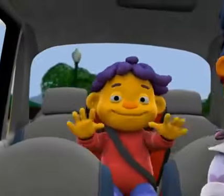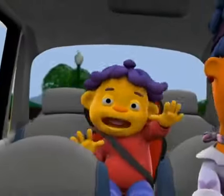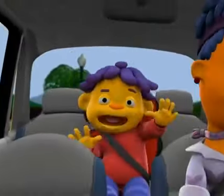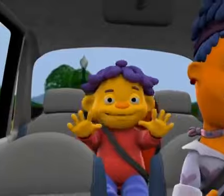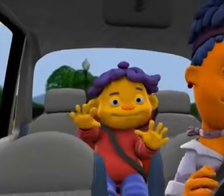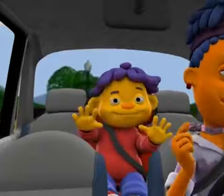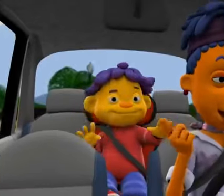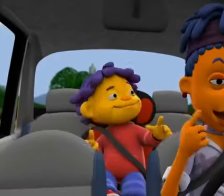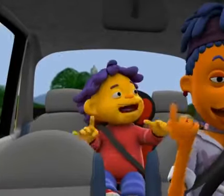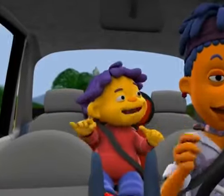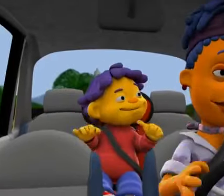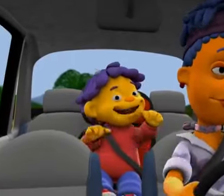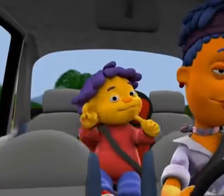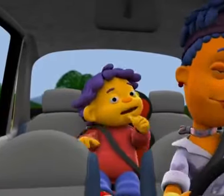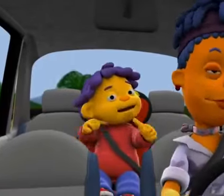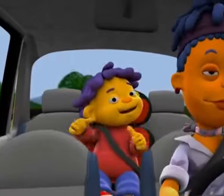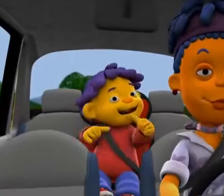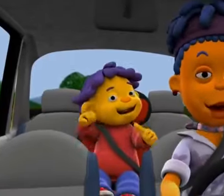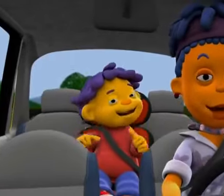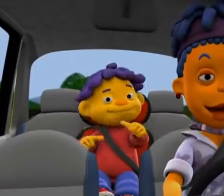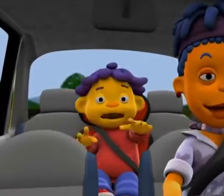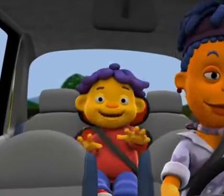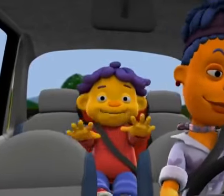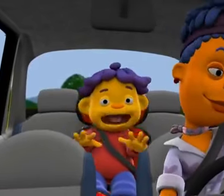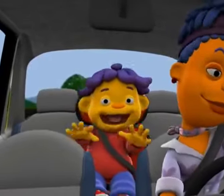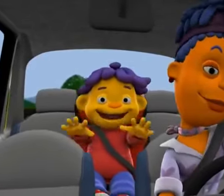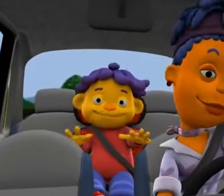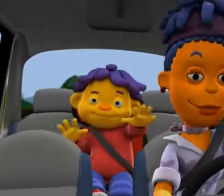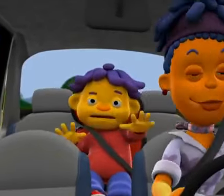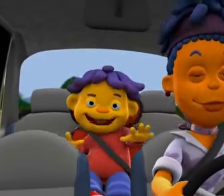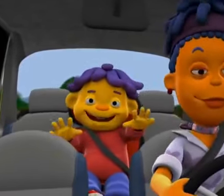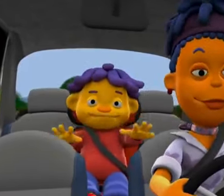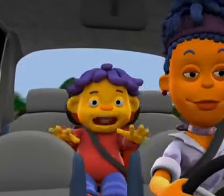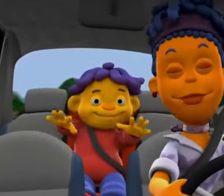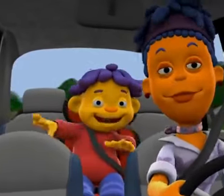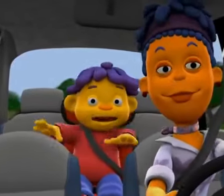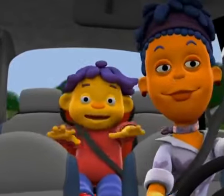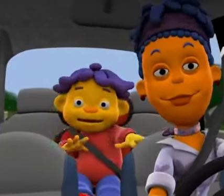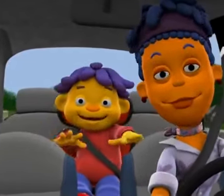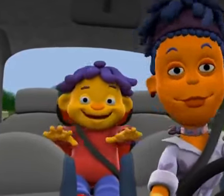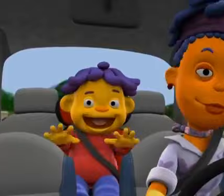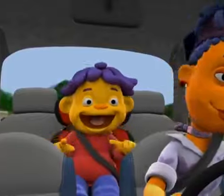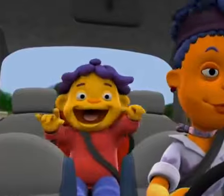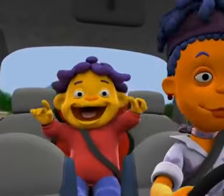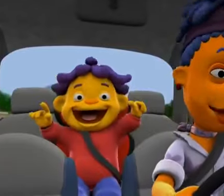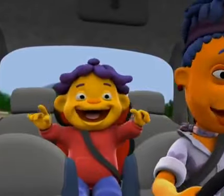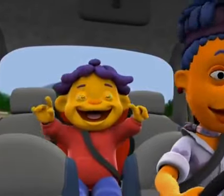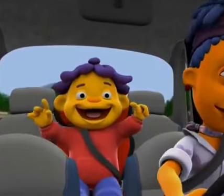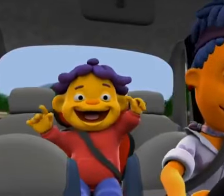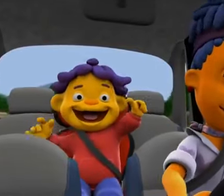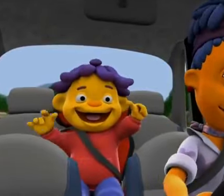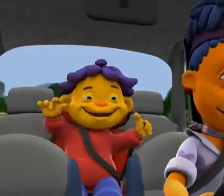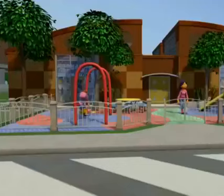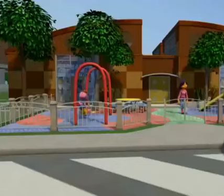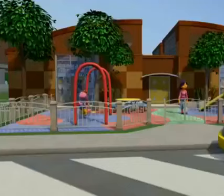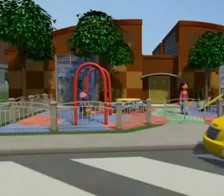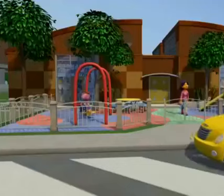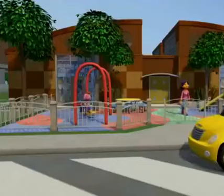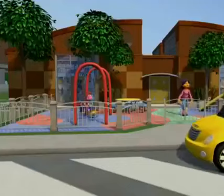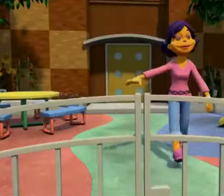Amo a mamá. Mamá es muy buena. Me llevará de nuevo a la escuela. ¡Sí!